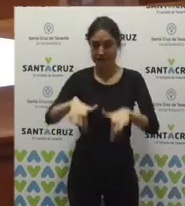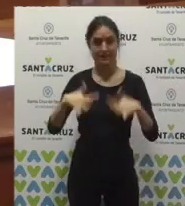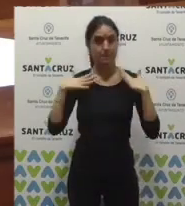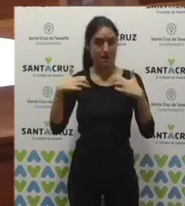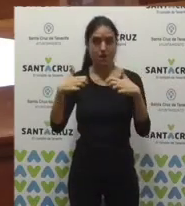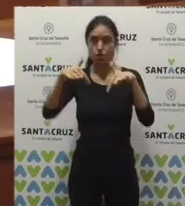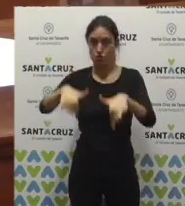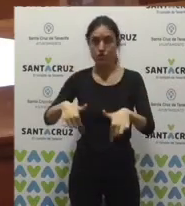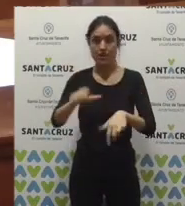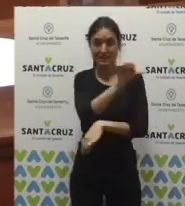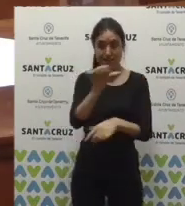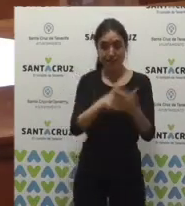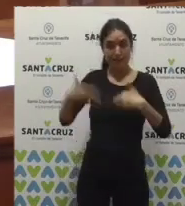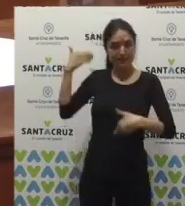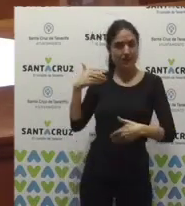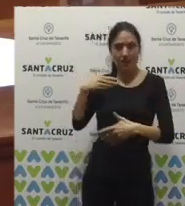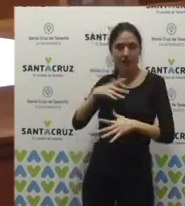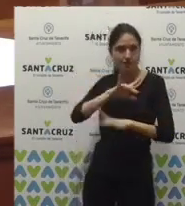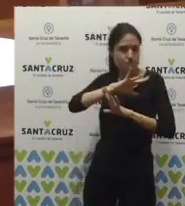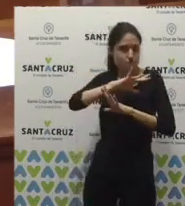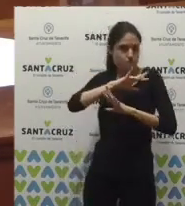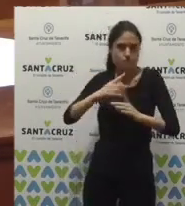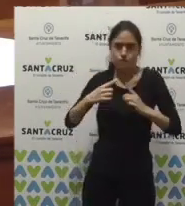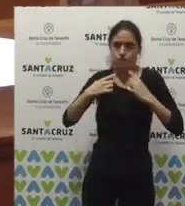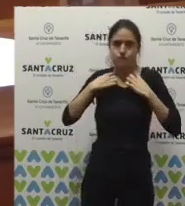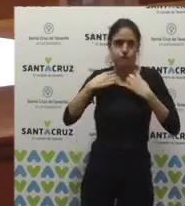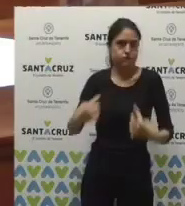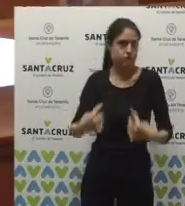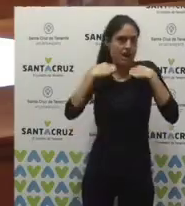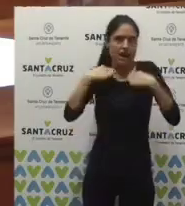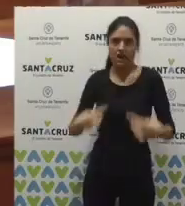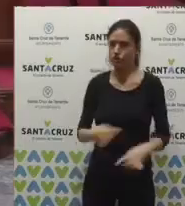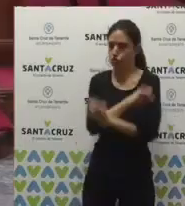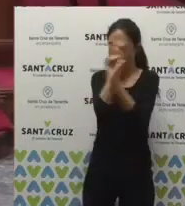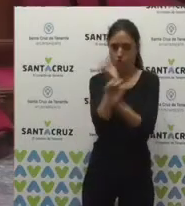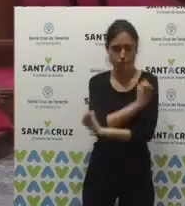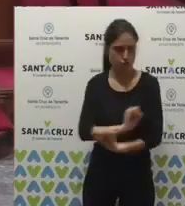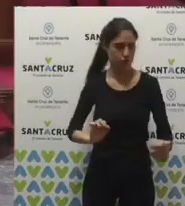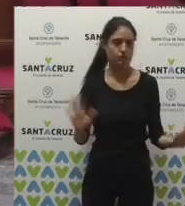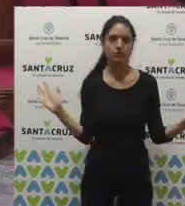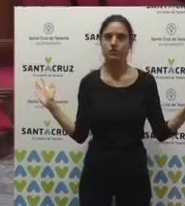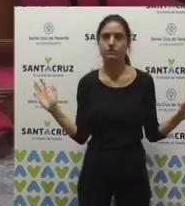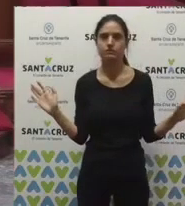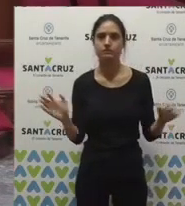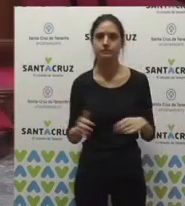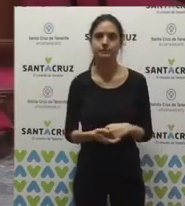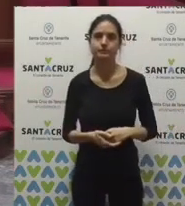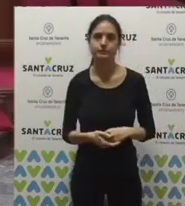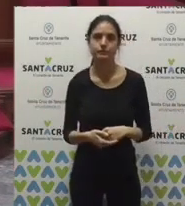semanas hubiera sido un fracaso igual alguno lo hubiera de los juzgados a impugnar el acuerdo